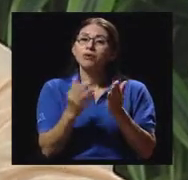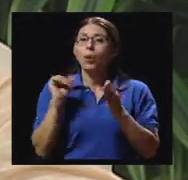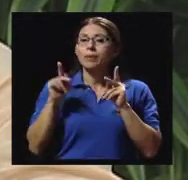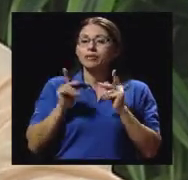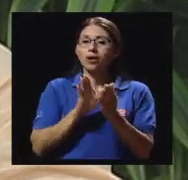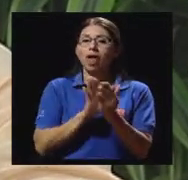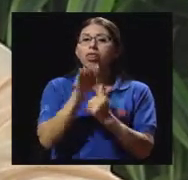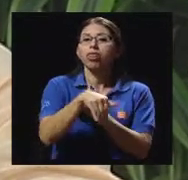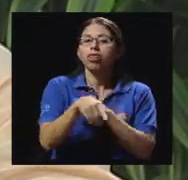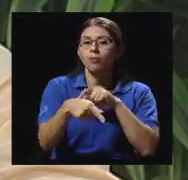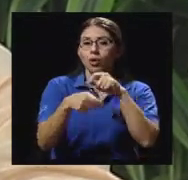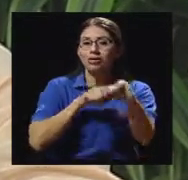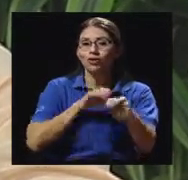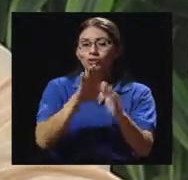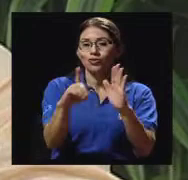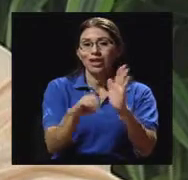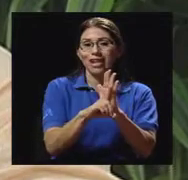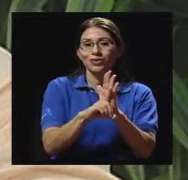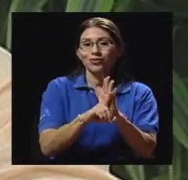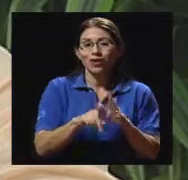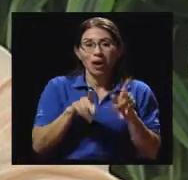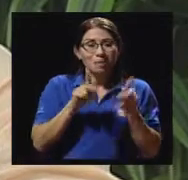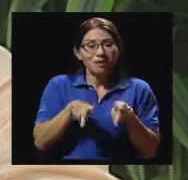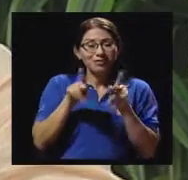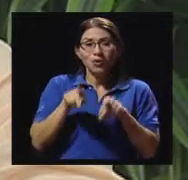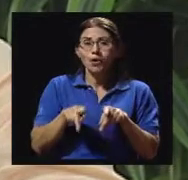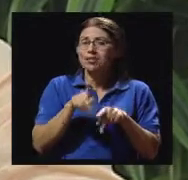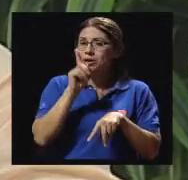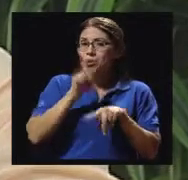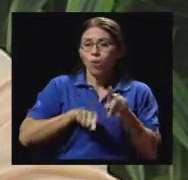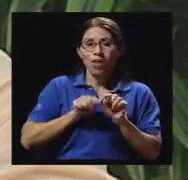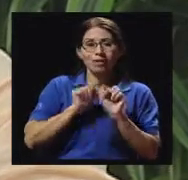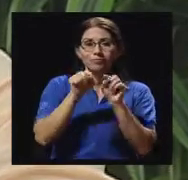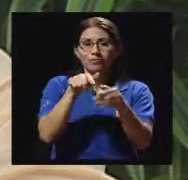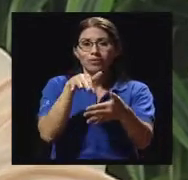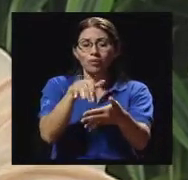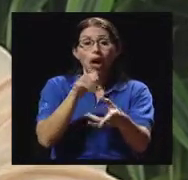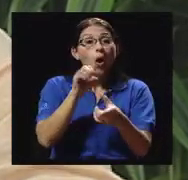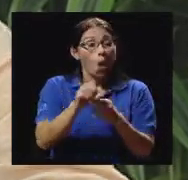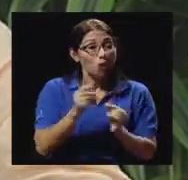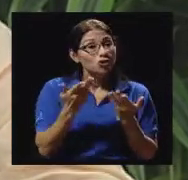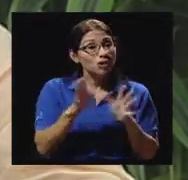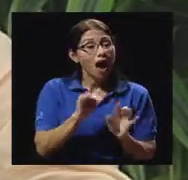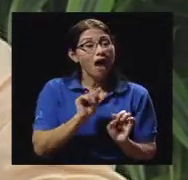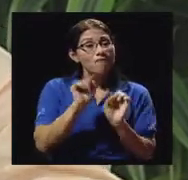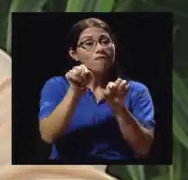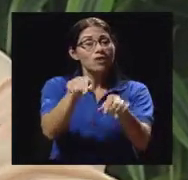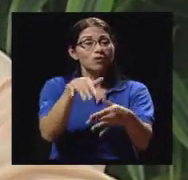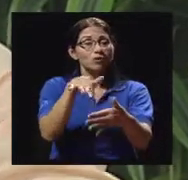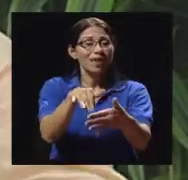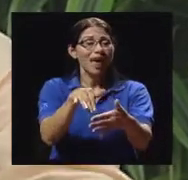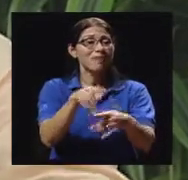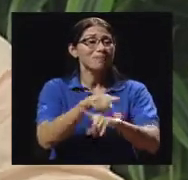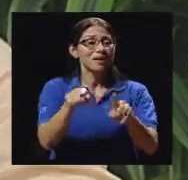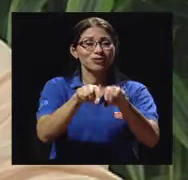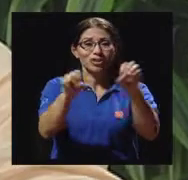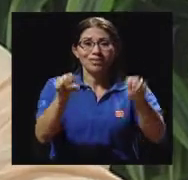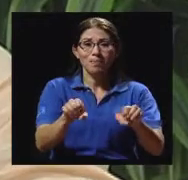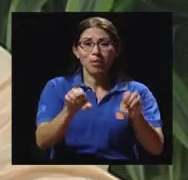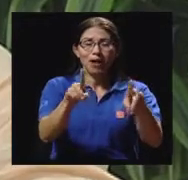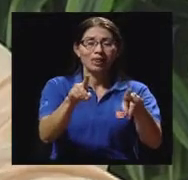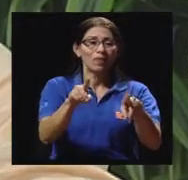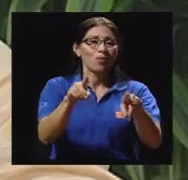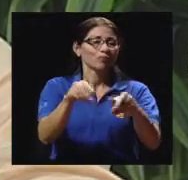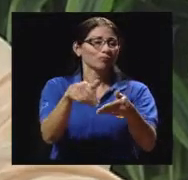Estos muchachos que no han podido ir a la escuela o que han sido expulsados del sistema porque de por sí tienen una problemática muy